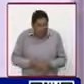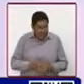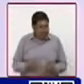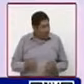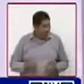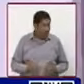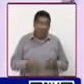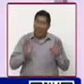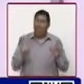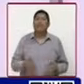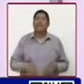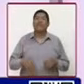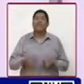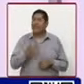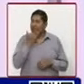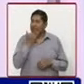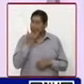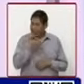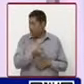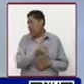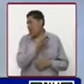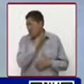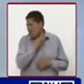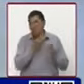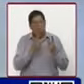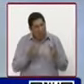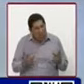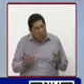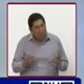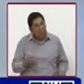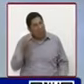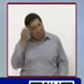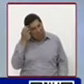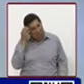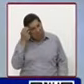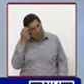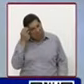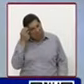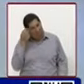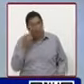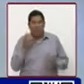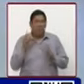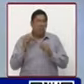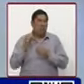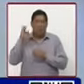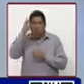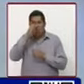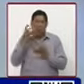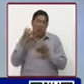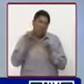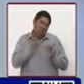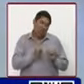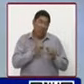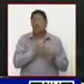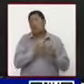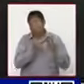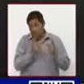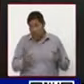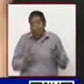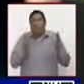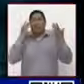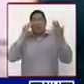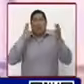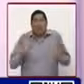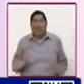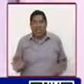la nota. Bueno, interesante lo del vampiro. ¿Se imaginan que en vez de quedarse en Transilvania eligió Potosí? Sí, para... eso. Ahora, no sé si será de